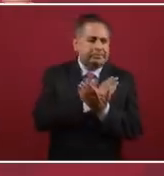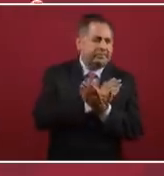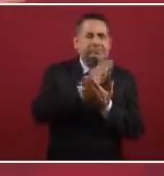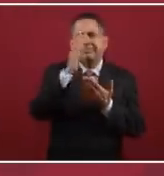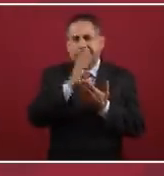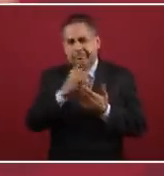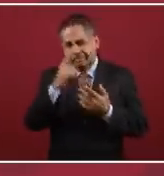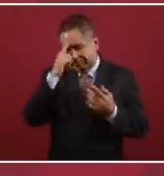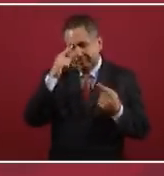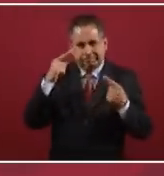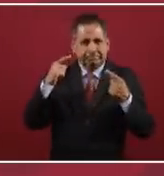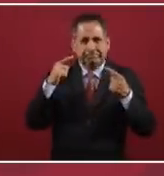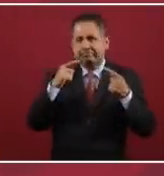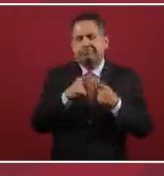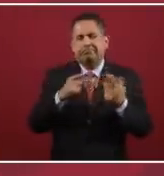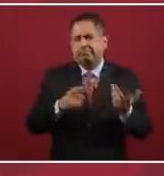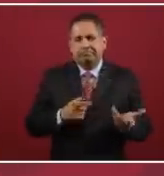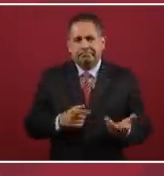tocan.